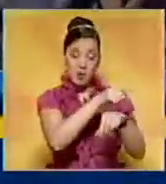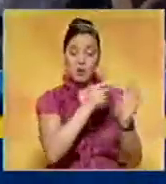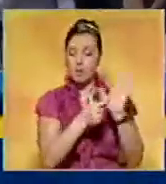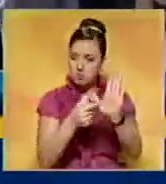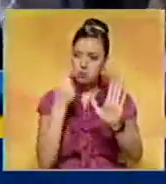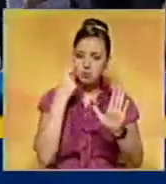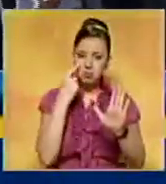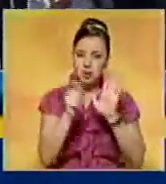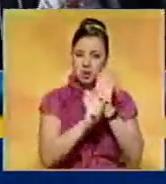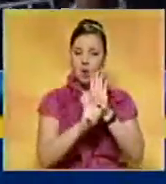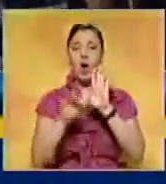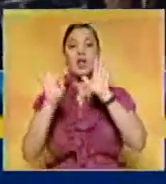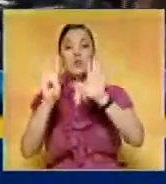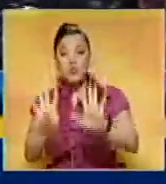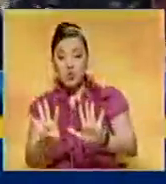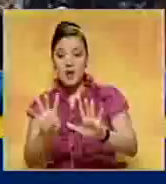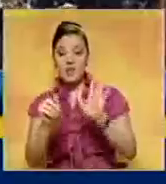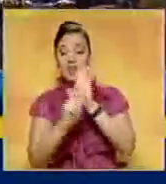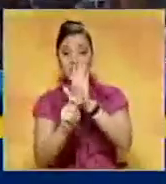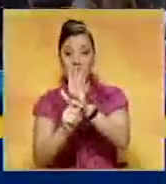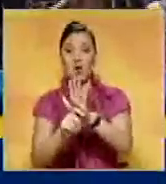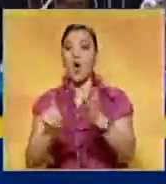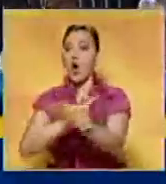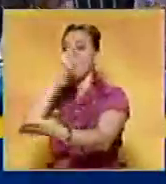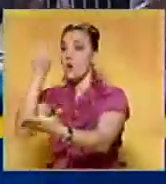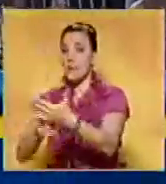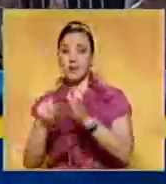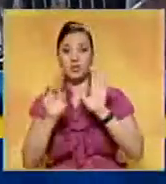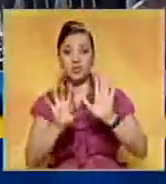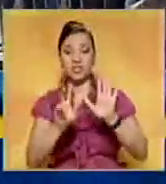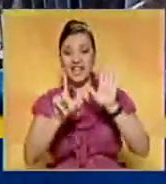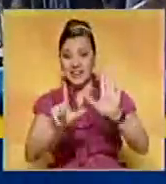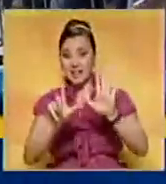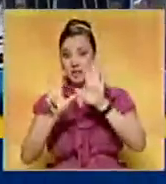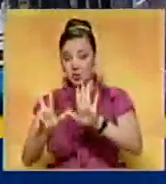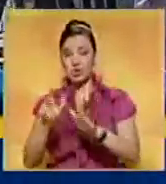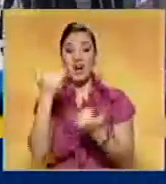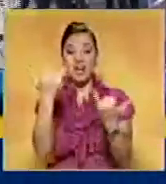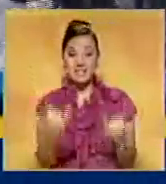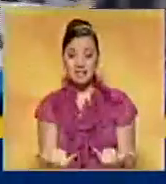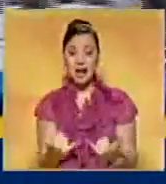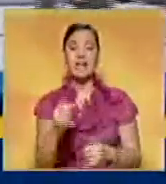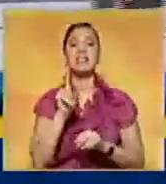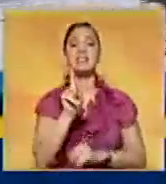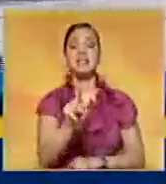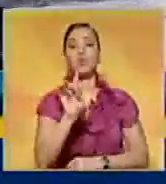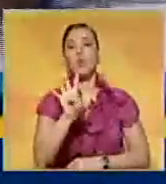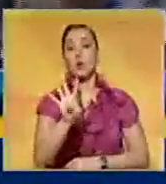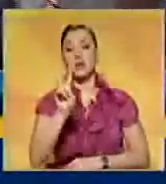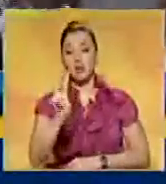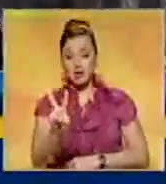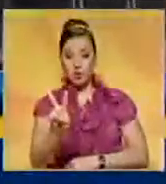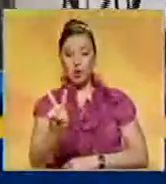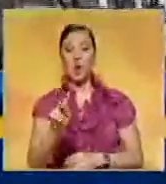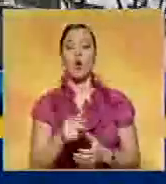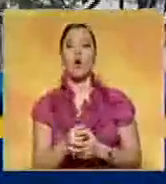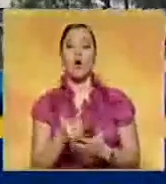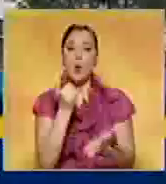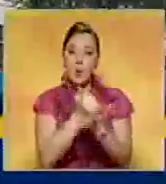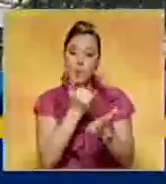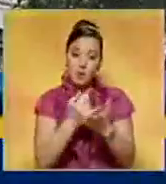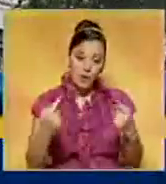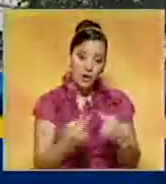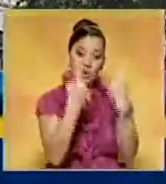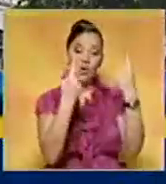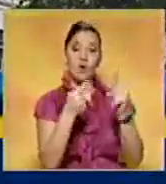9 testigos de 78. Recordemos que en este juicio hay 142 pruebas en contra de los acusados y